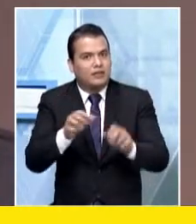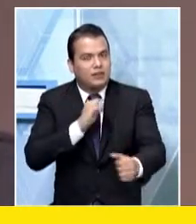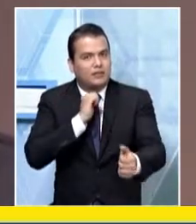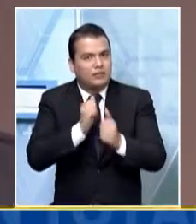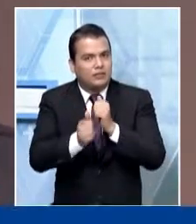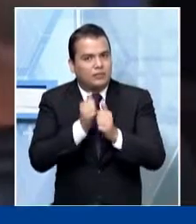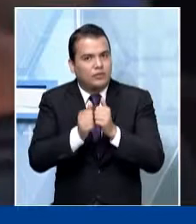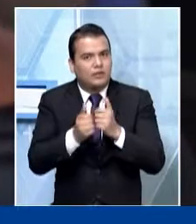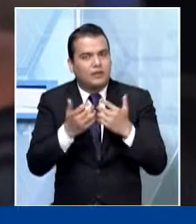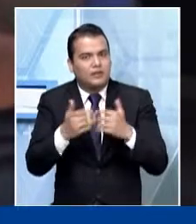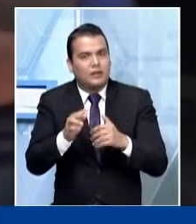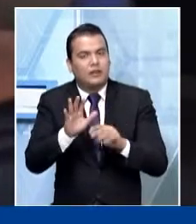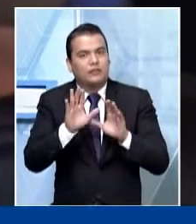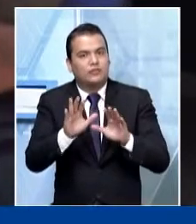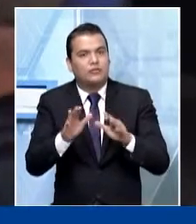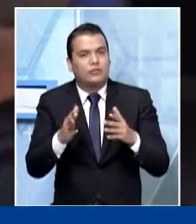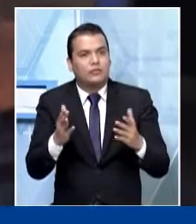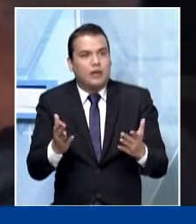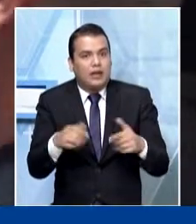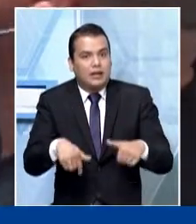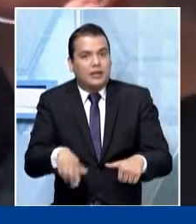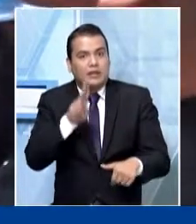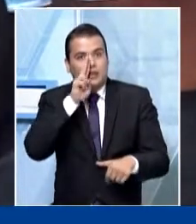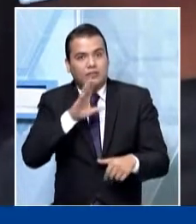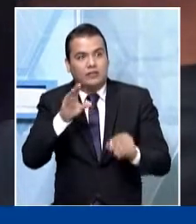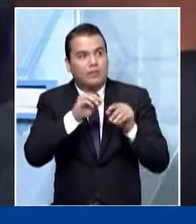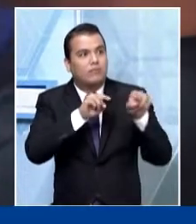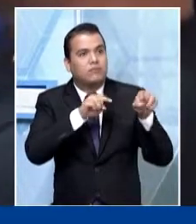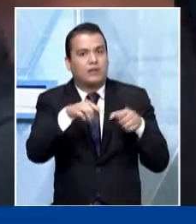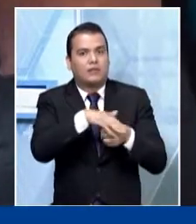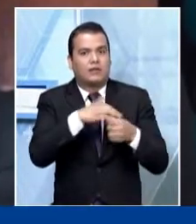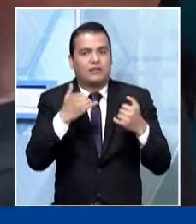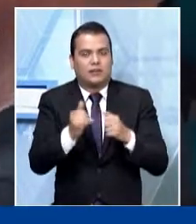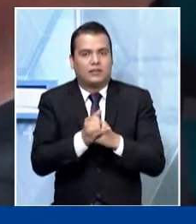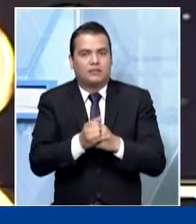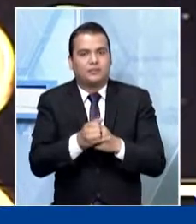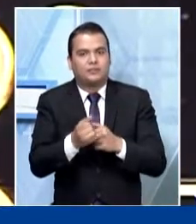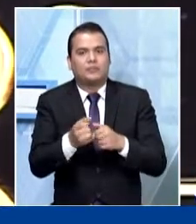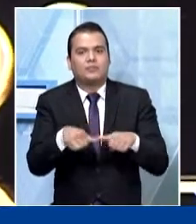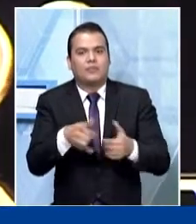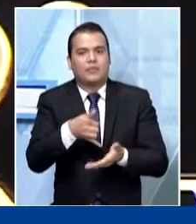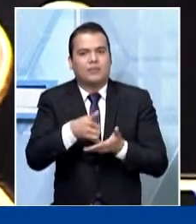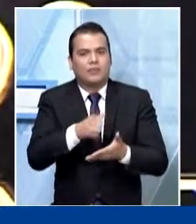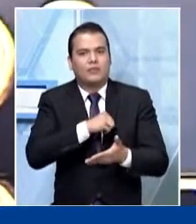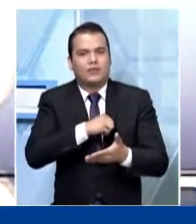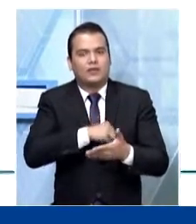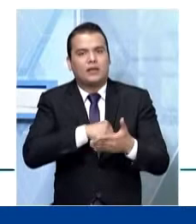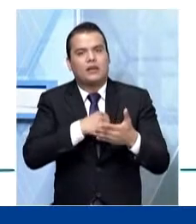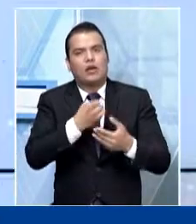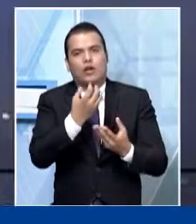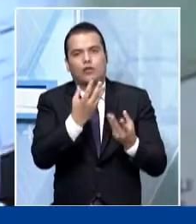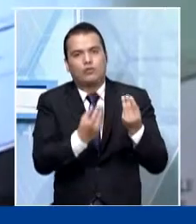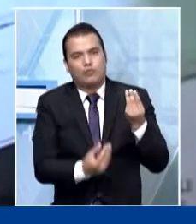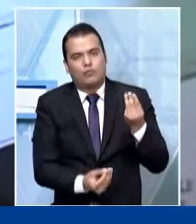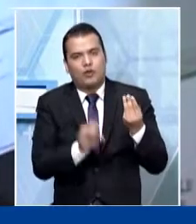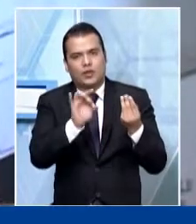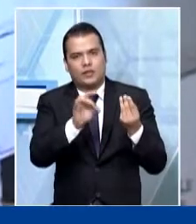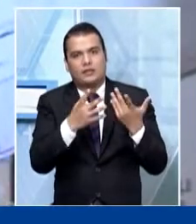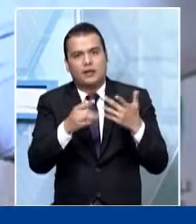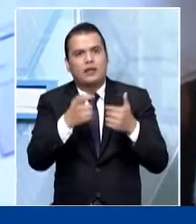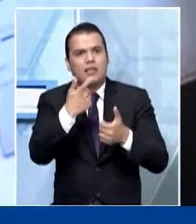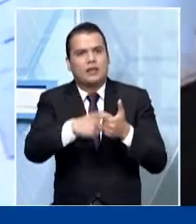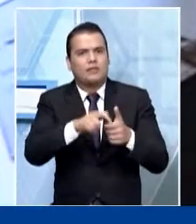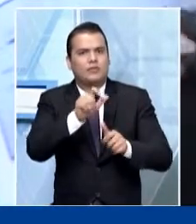deporte de las comunas en total se premiará en 15 categorías de entre 45 participantes de los que se destacan deportistas